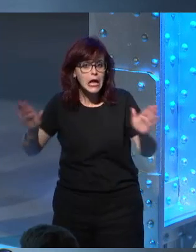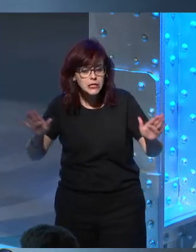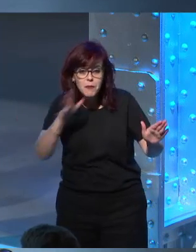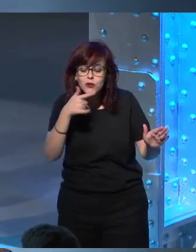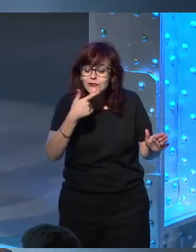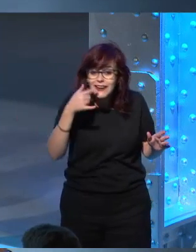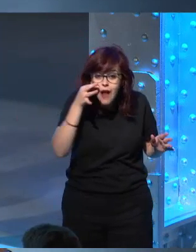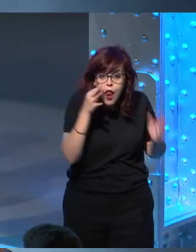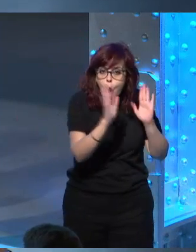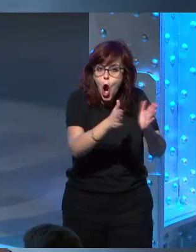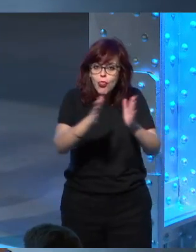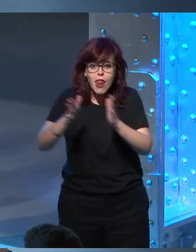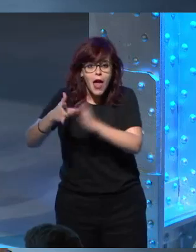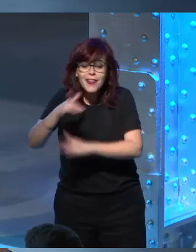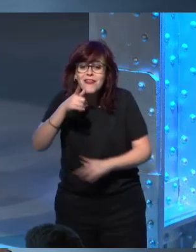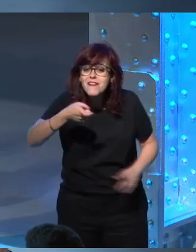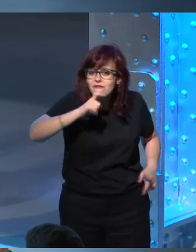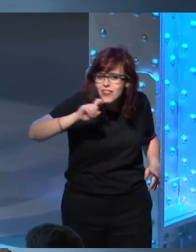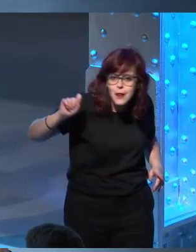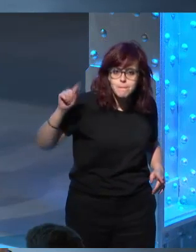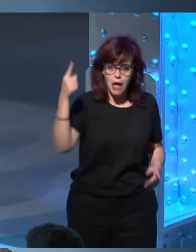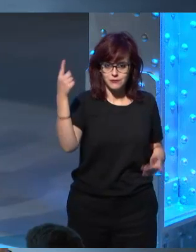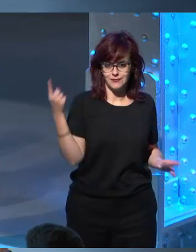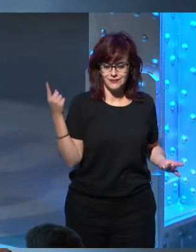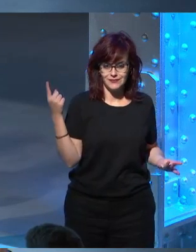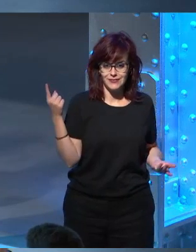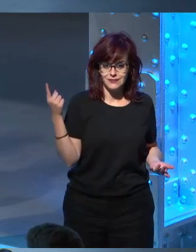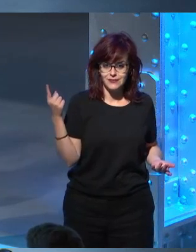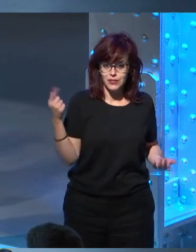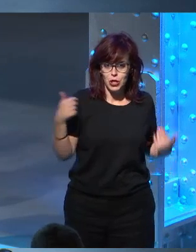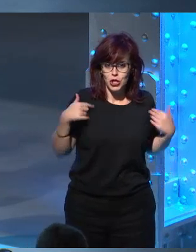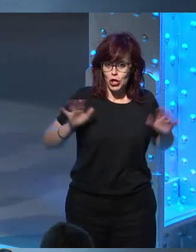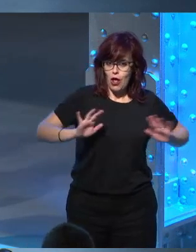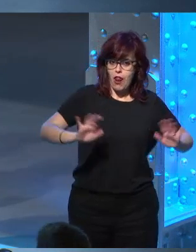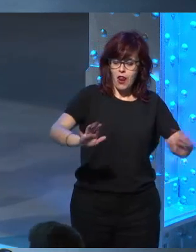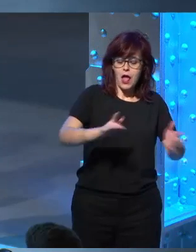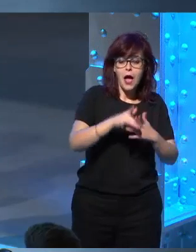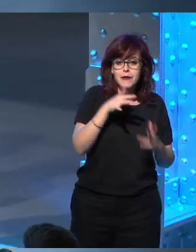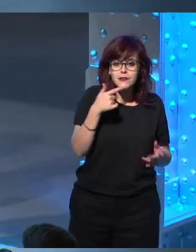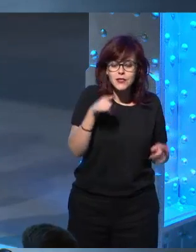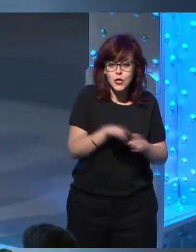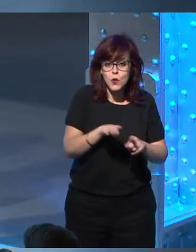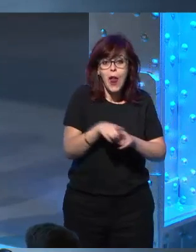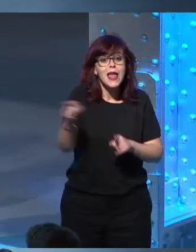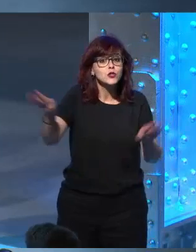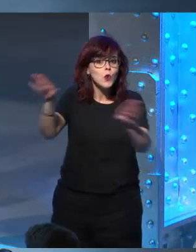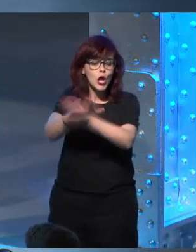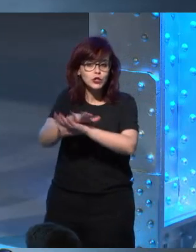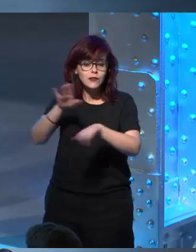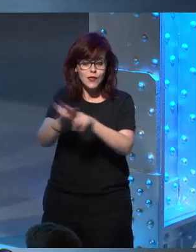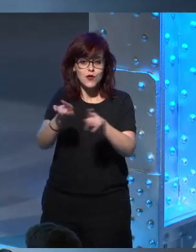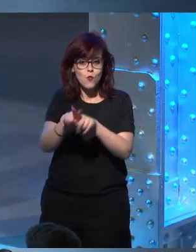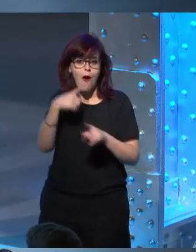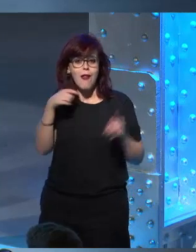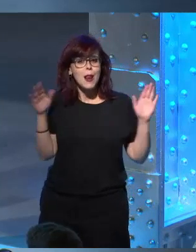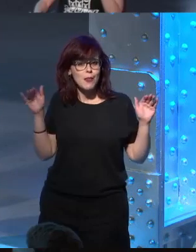más complicado. Sí, no, que sí, pero que yo lo hice en una tarde. Bueno, y ellos en una noche con el Red Bull, pero es que hay tardes muy